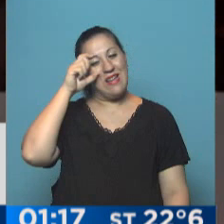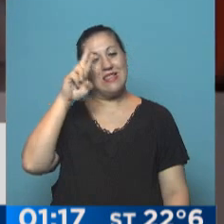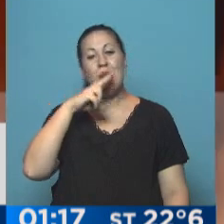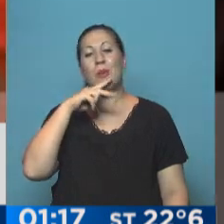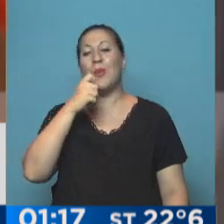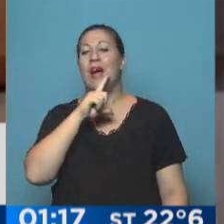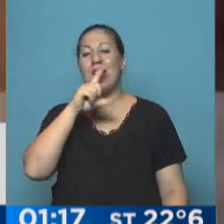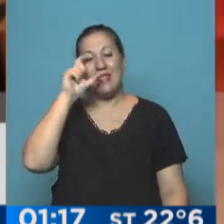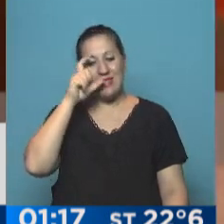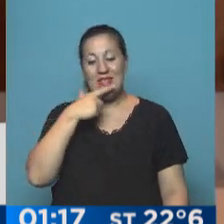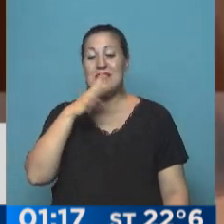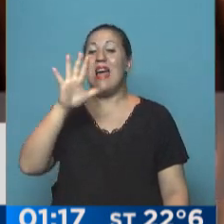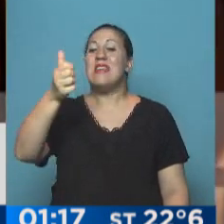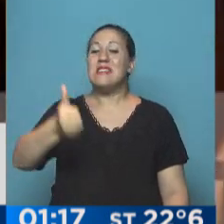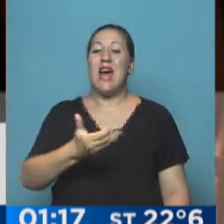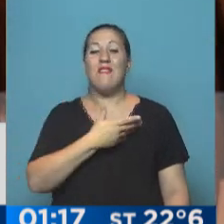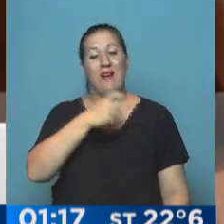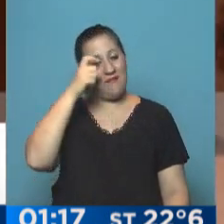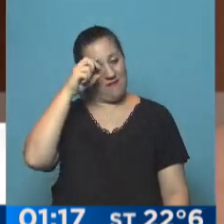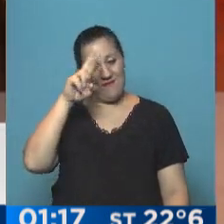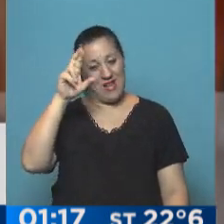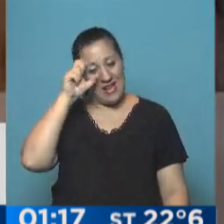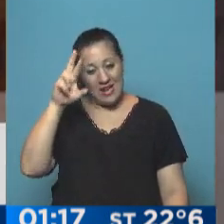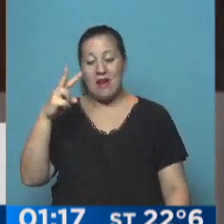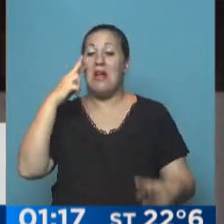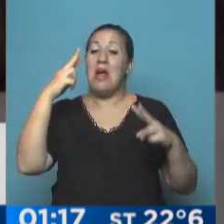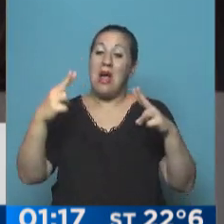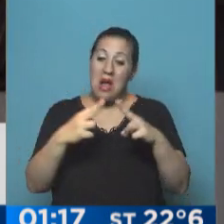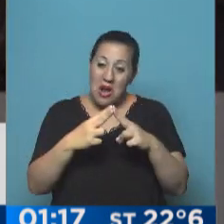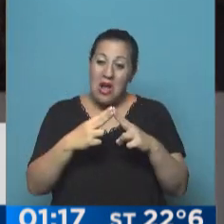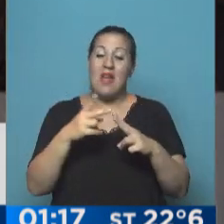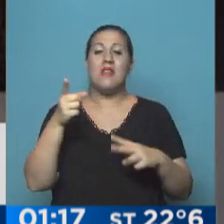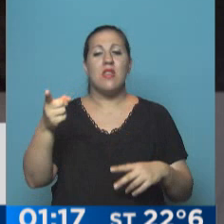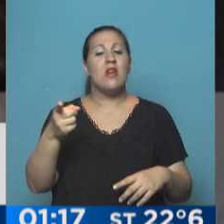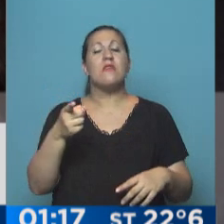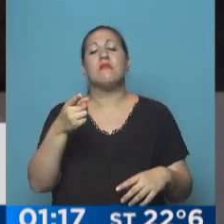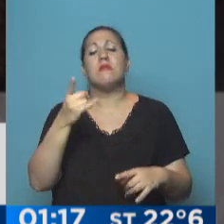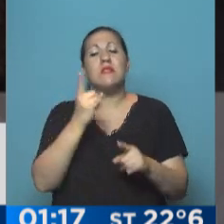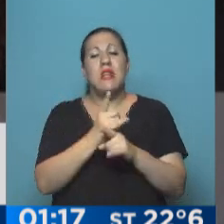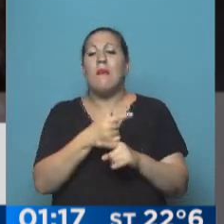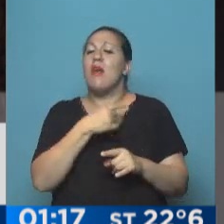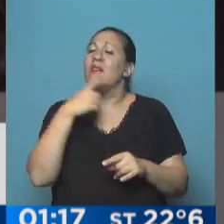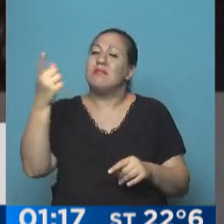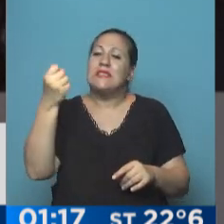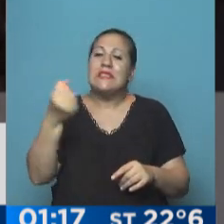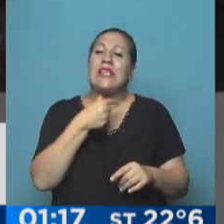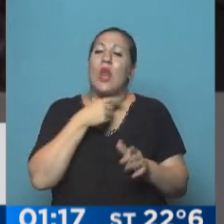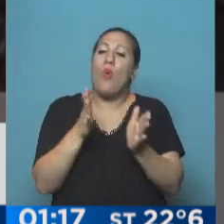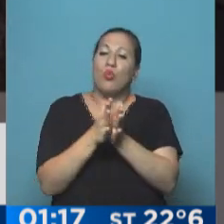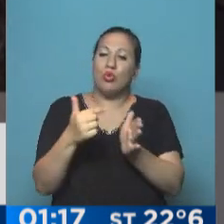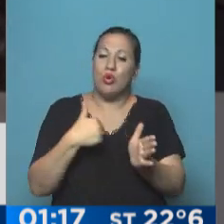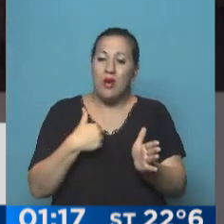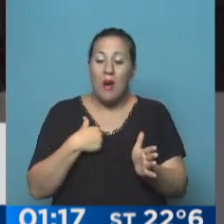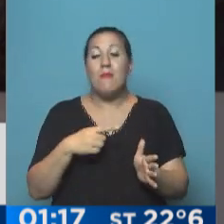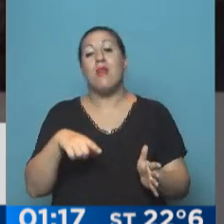estaba Ferrer. Y nos encontramos y Horacio Ferrer siempre quiso hacer cosas conmigo. Y Alejandro le